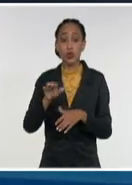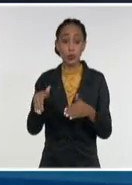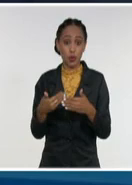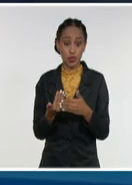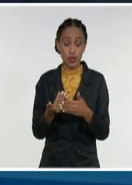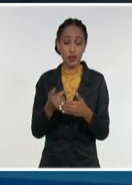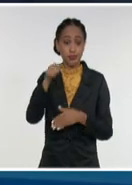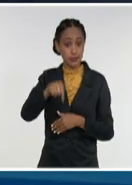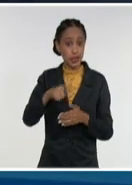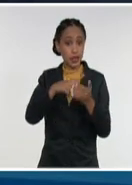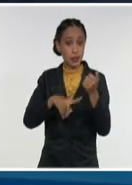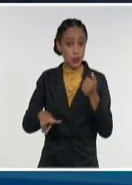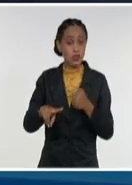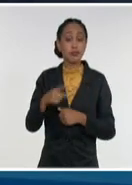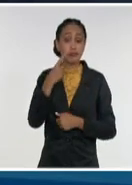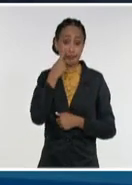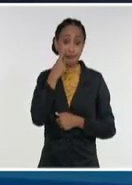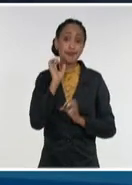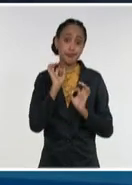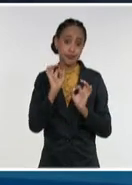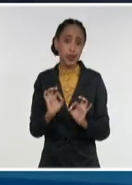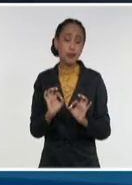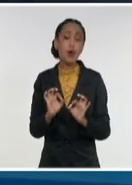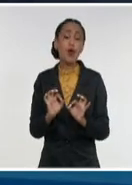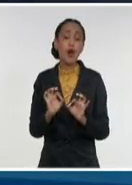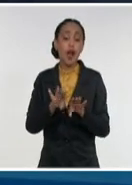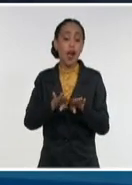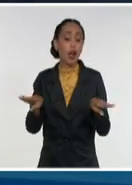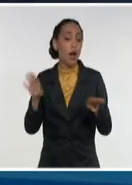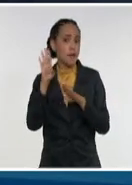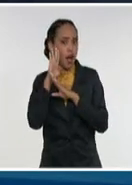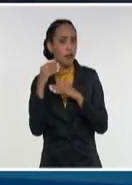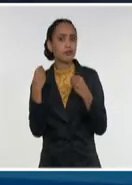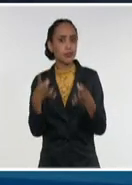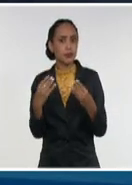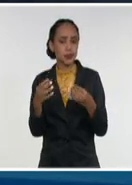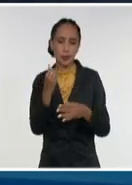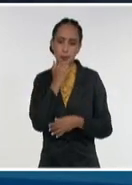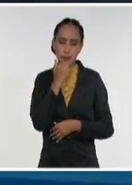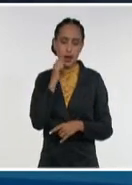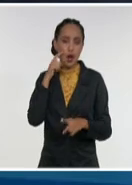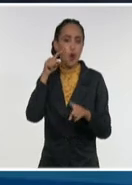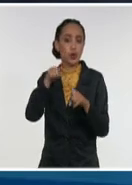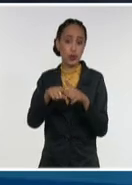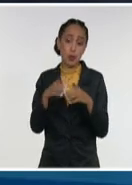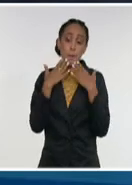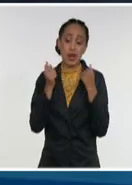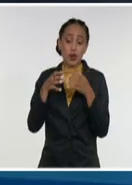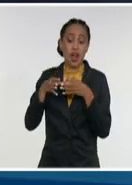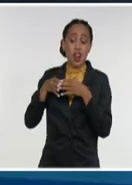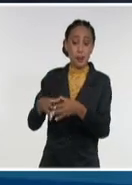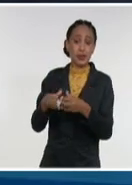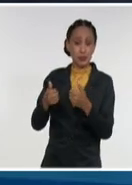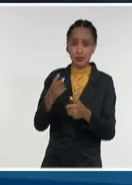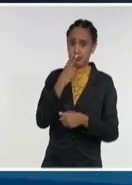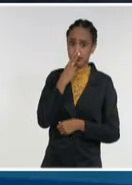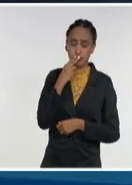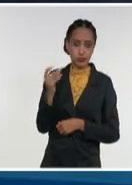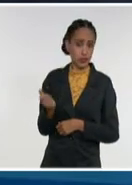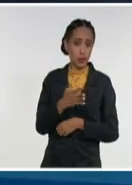la provincia se han incrementado el número de capacidades de cama con el objetivo de garantizar el aislamiento oportuno a todos aquellos casos que